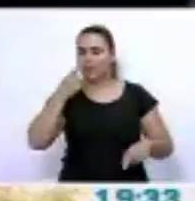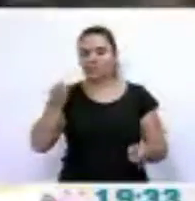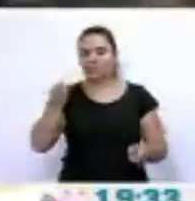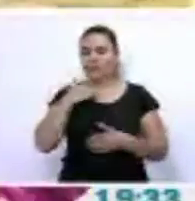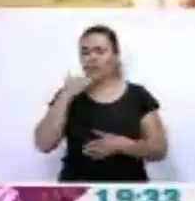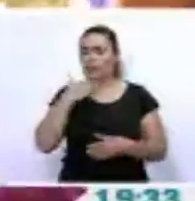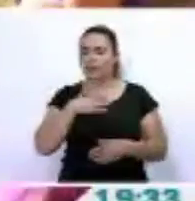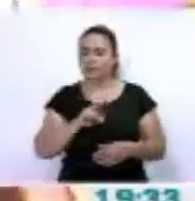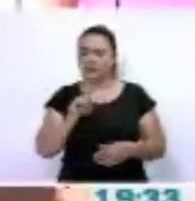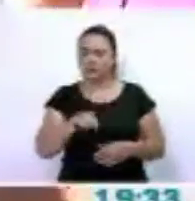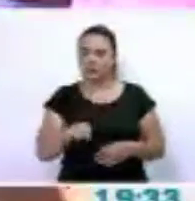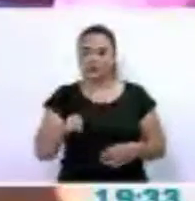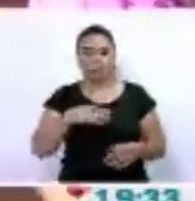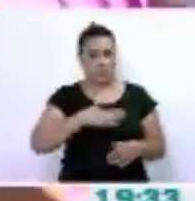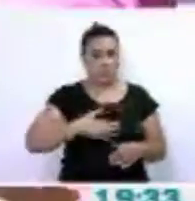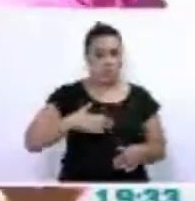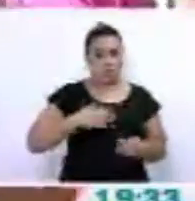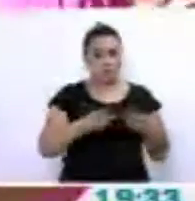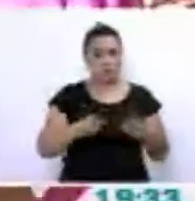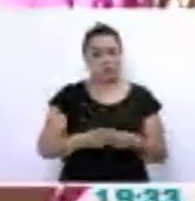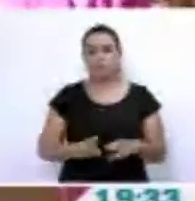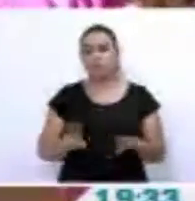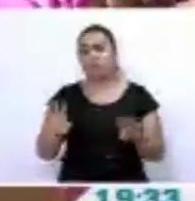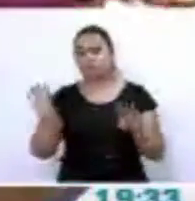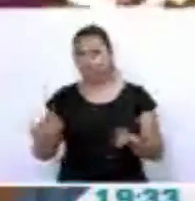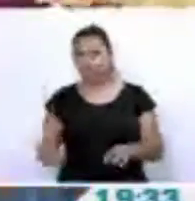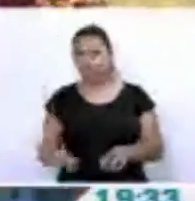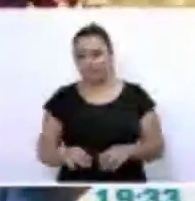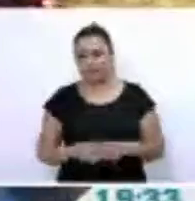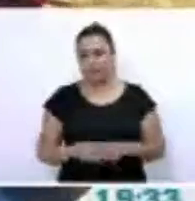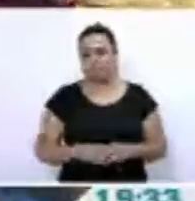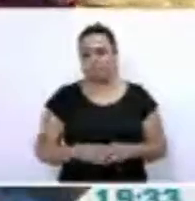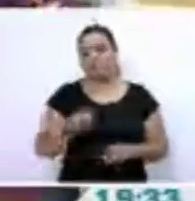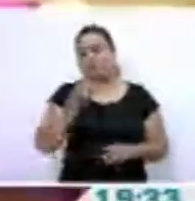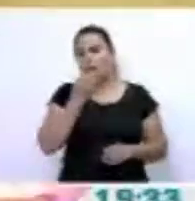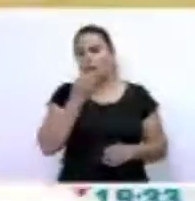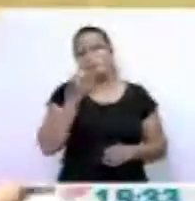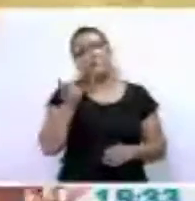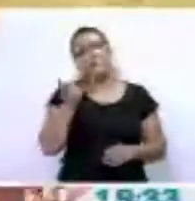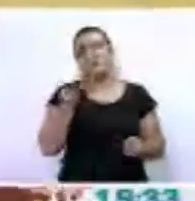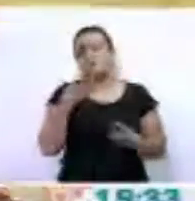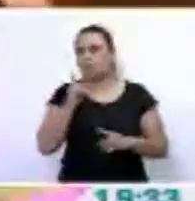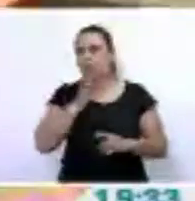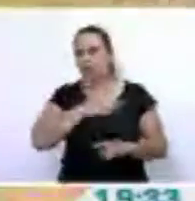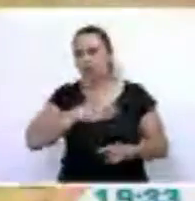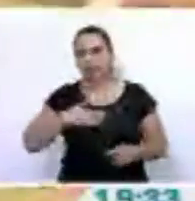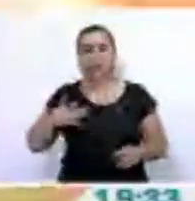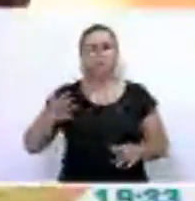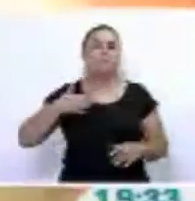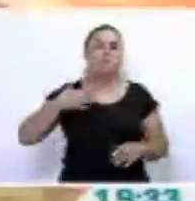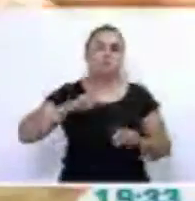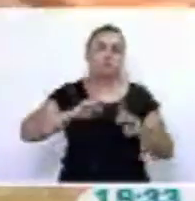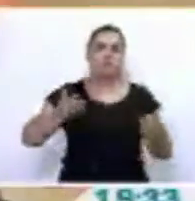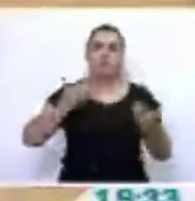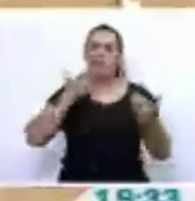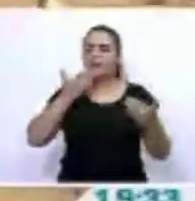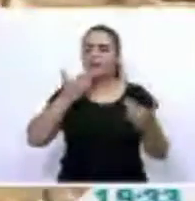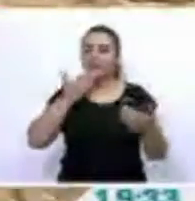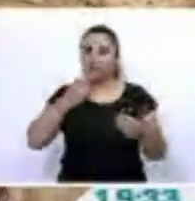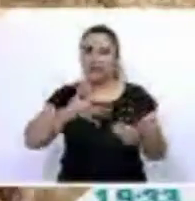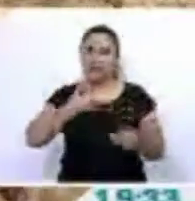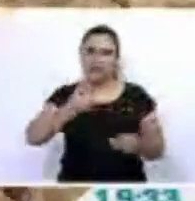tardes. Aquí qué a gustito, ¿no?, esta piscina, ¿eh? Ah, sí. Bueno, muy a gustito, no quieren hablar mucho, tampoco vamos a molestarla. Están ahí tranquilos. Muchas gracias, Estefanía, la alcaldesa